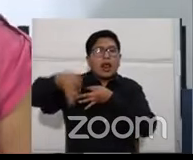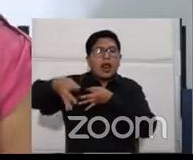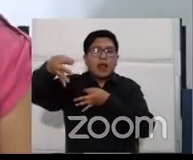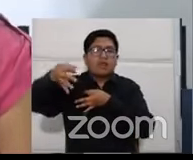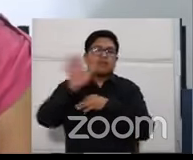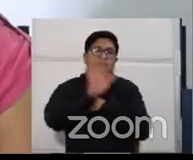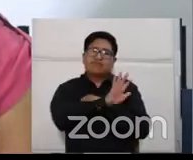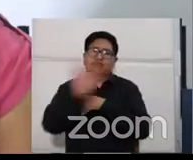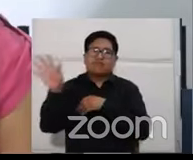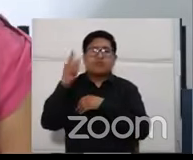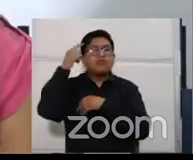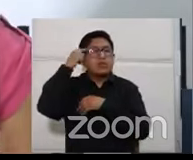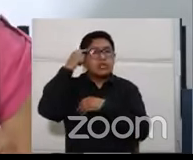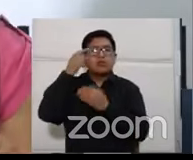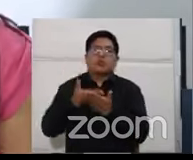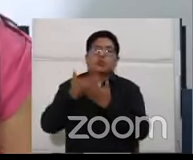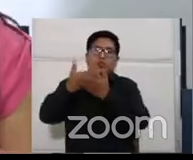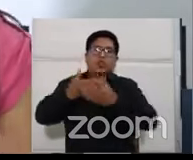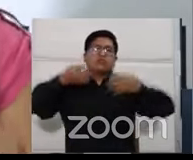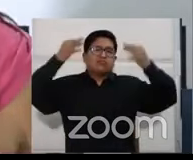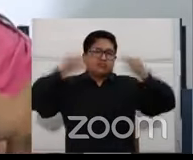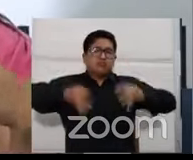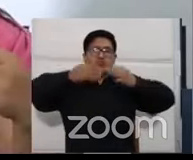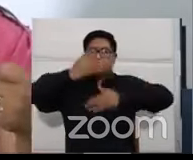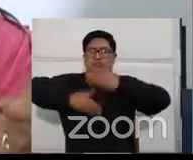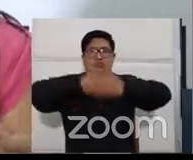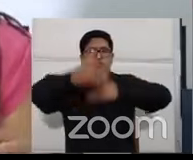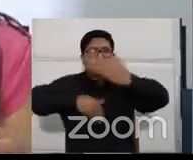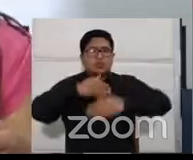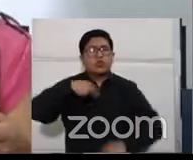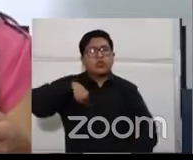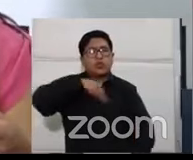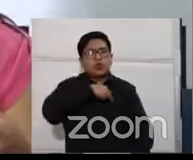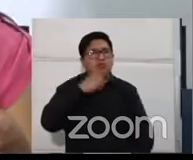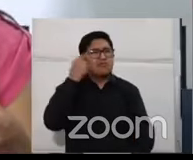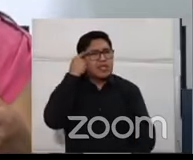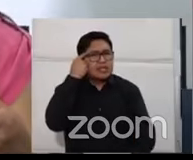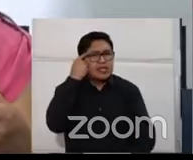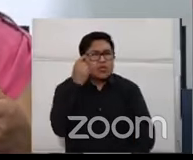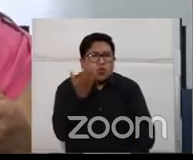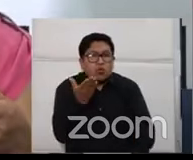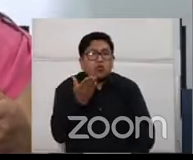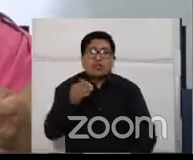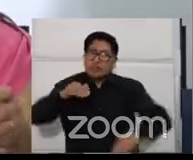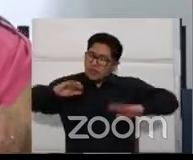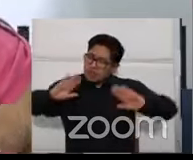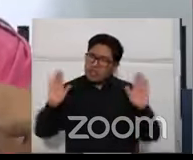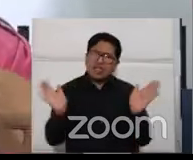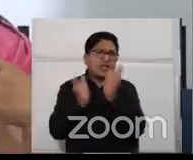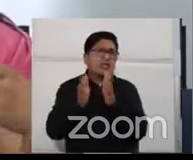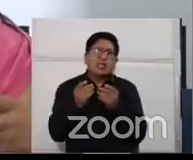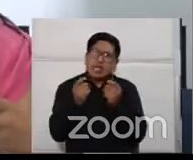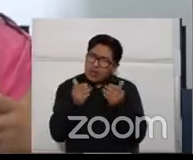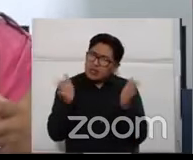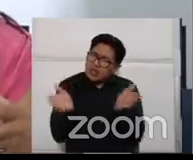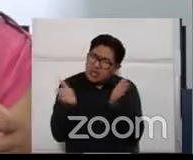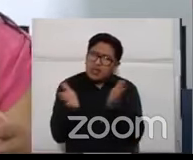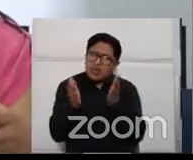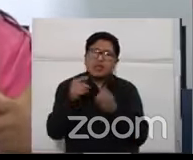aquello resulta de vital importancia para celebrar la dinámica que tiene el estado para hacer a blair a